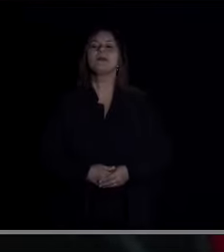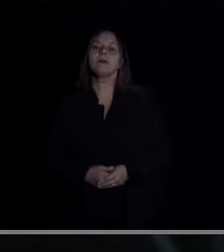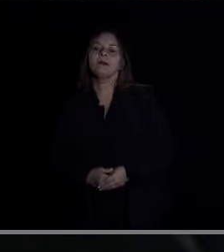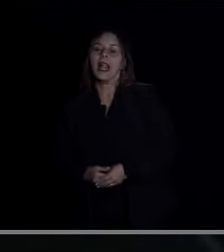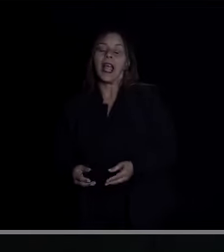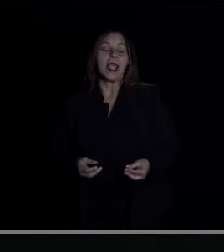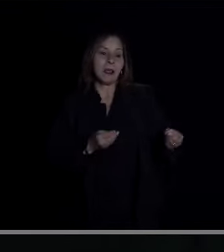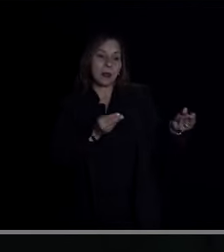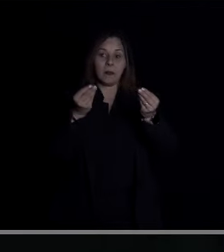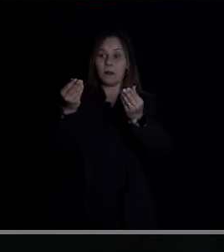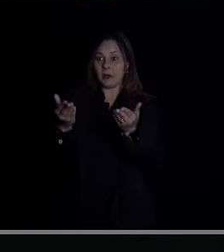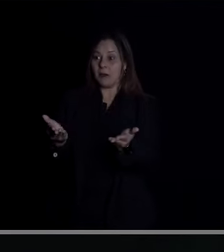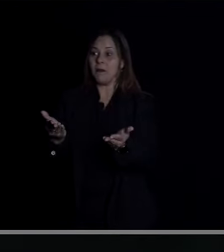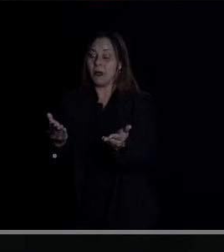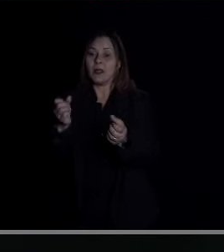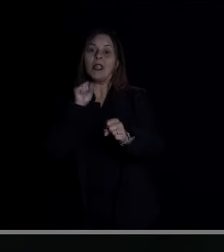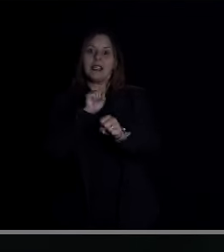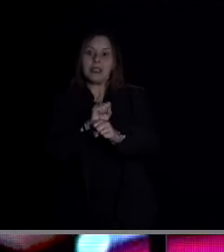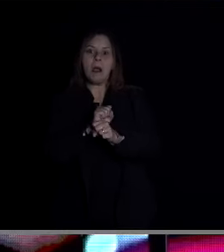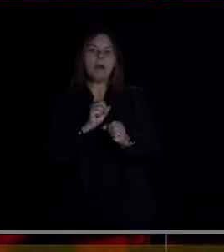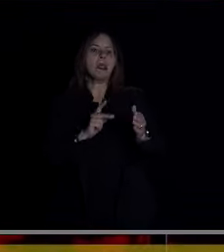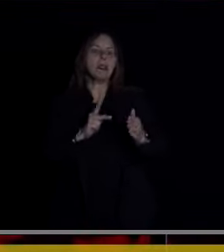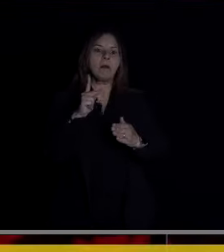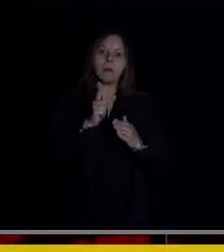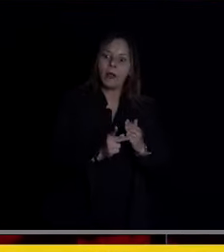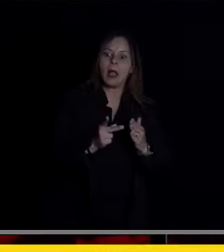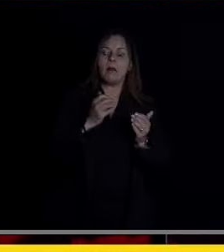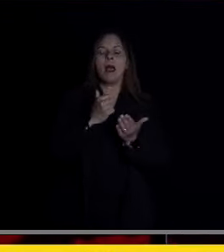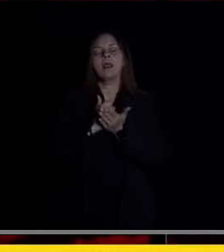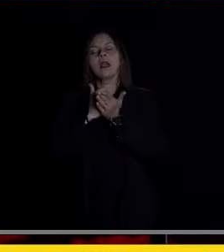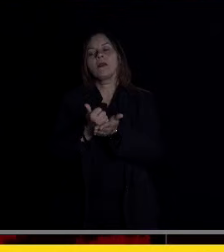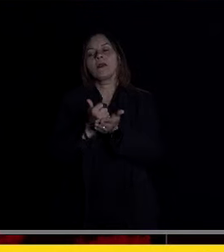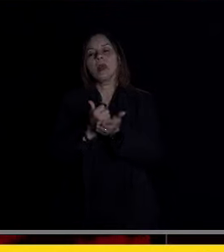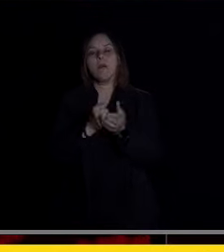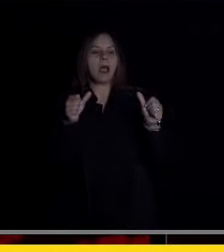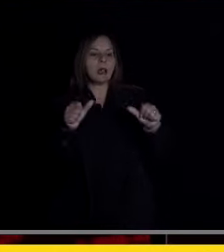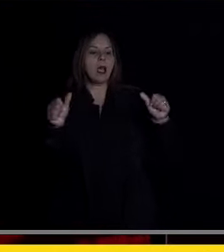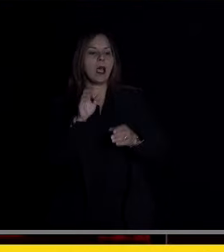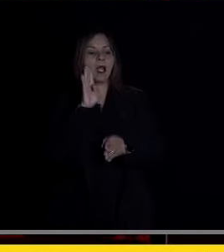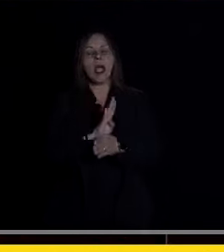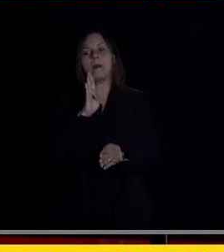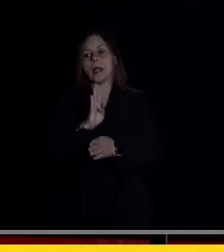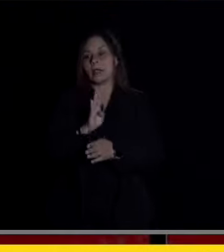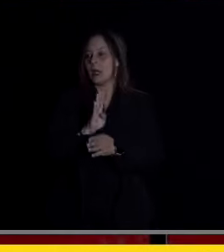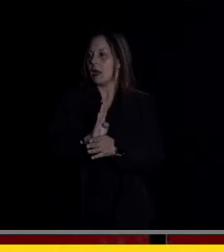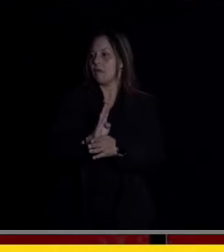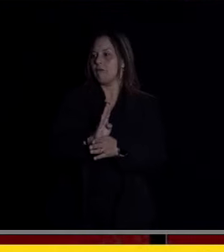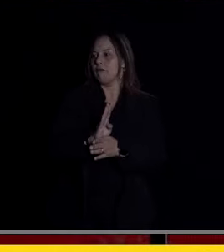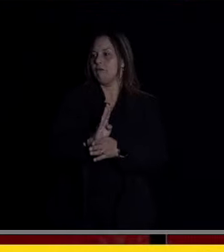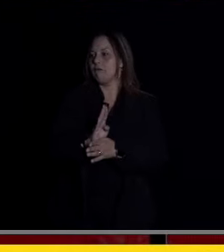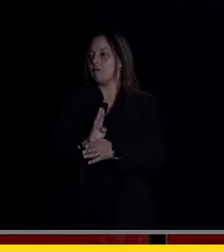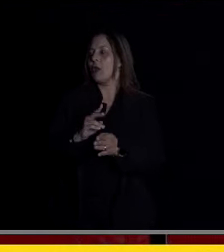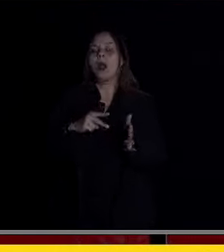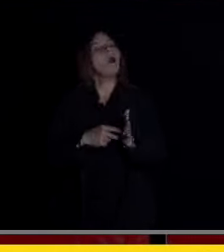que ha puesto en marcha todos esos programas y opciones para nuestro sector empresarial, de